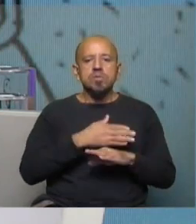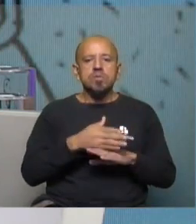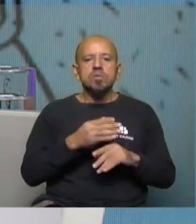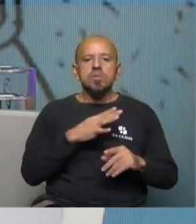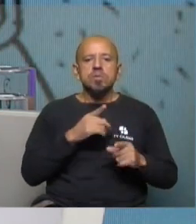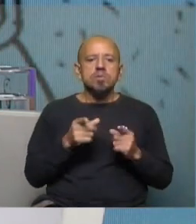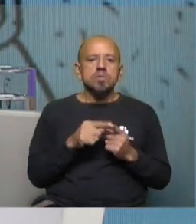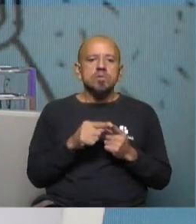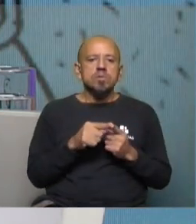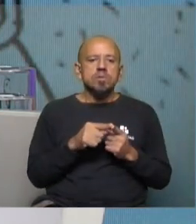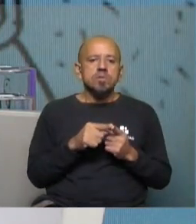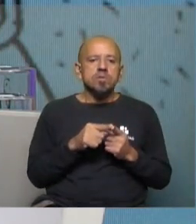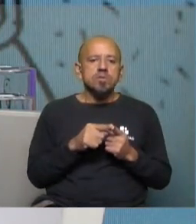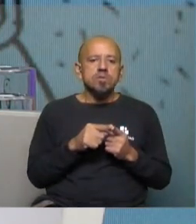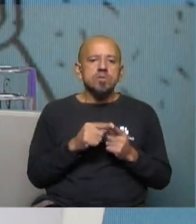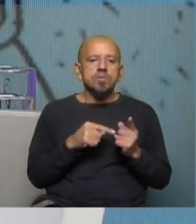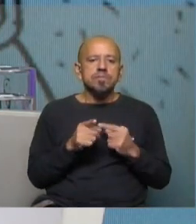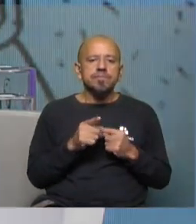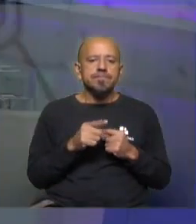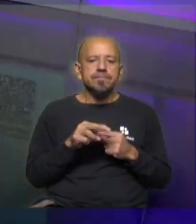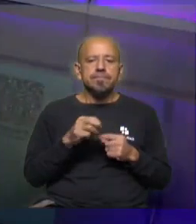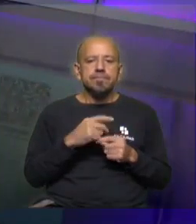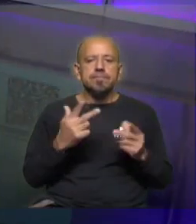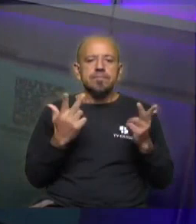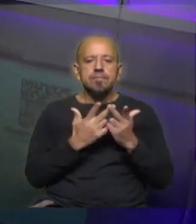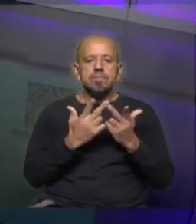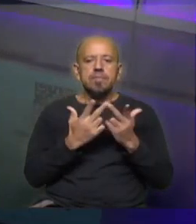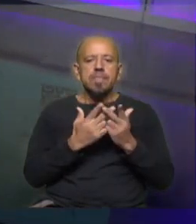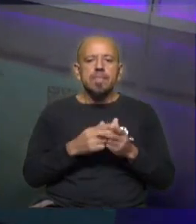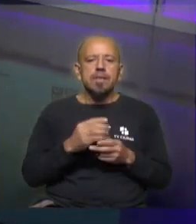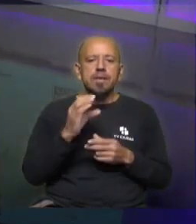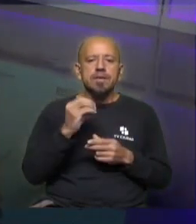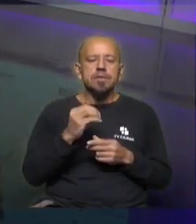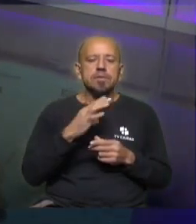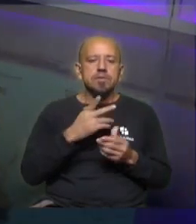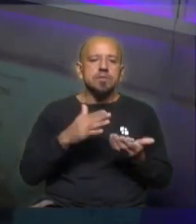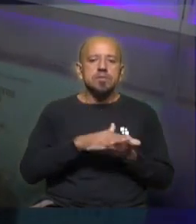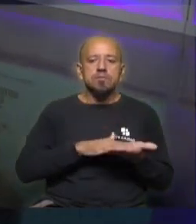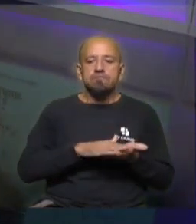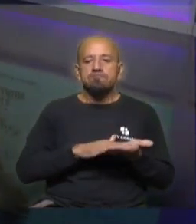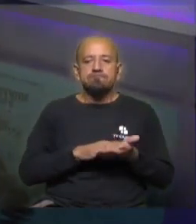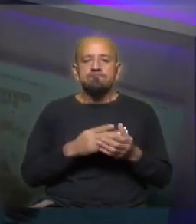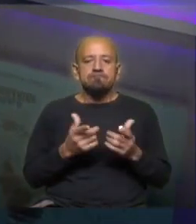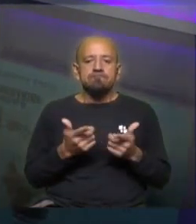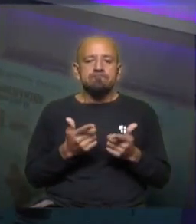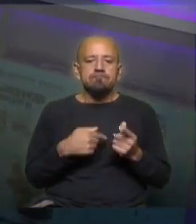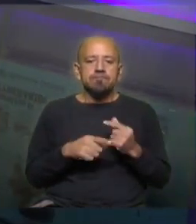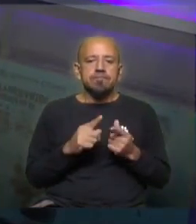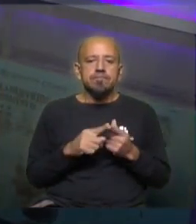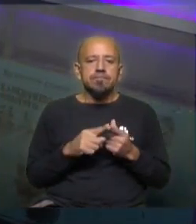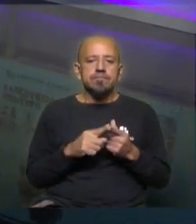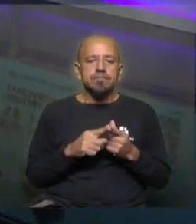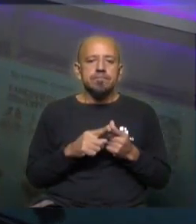etcétera hay datos de cuando cobró el premio de los 33 orientales etcétera Pero pues hay Grandes vacíos como todos los personajes históricos y más son esclavizados